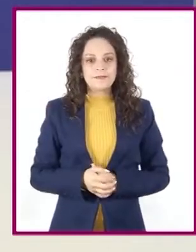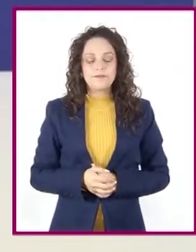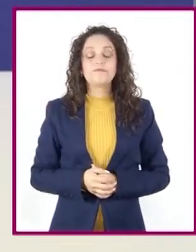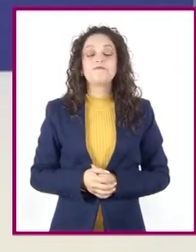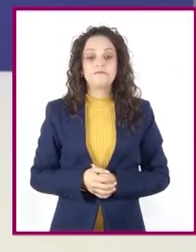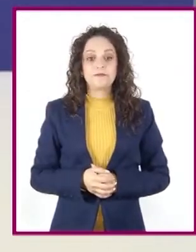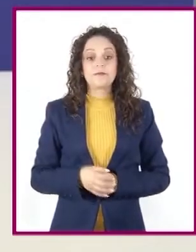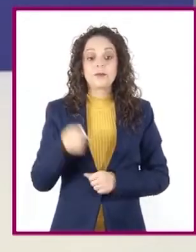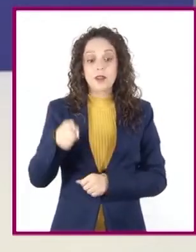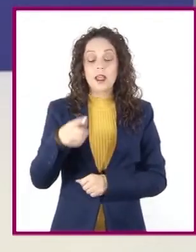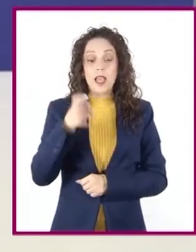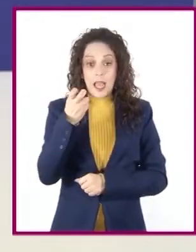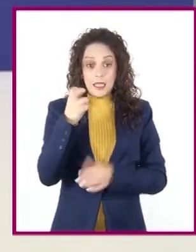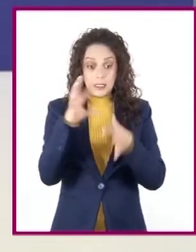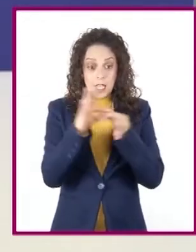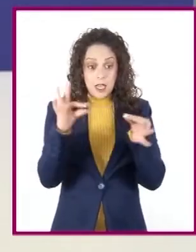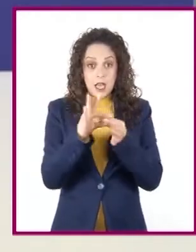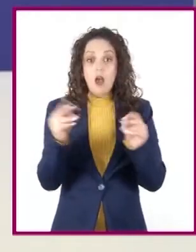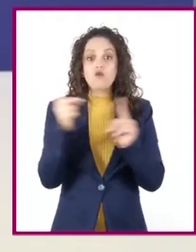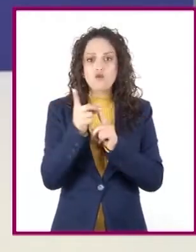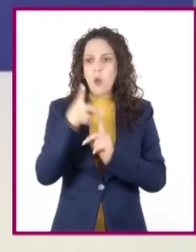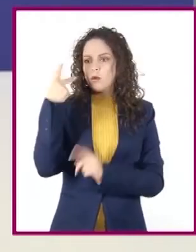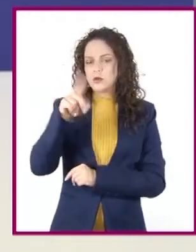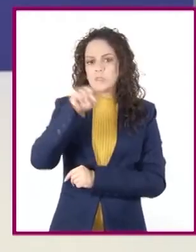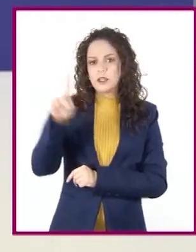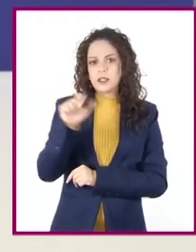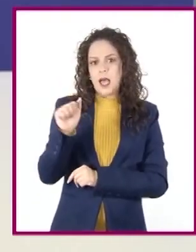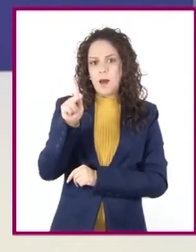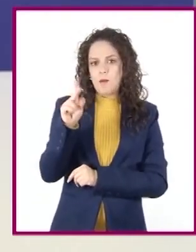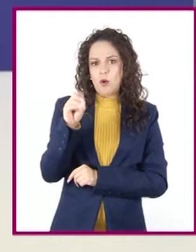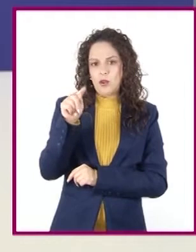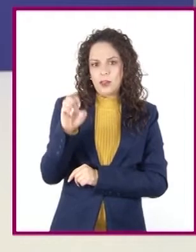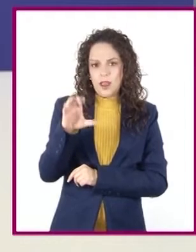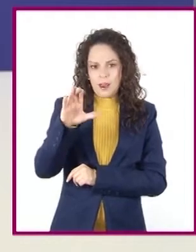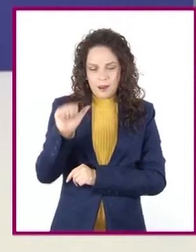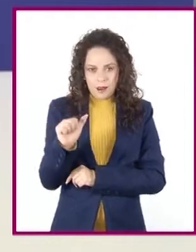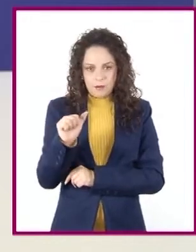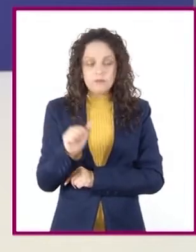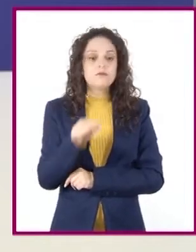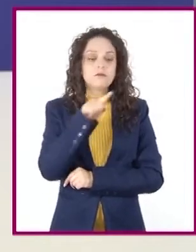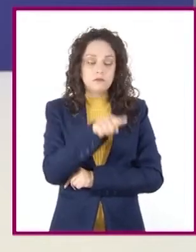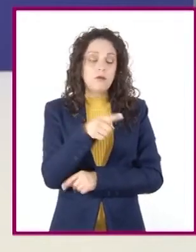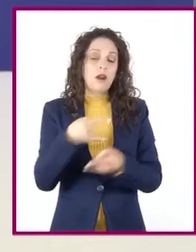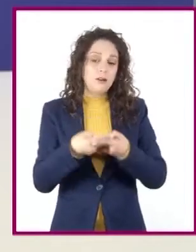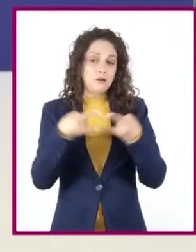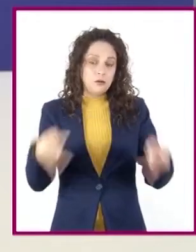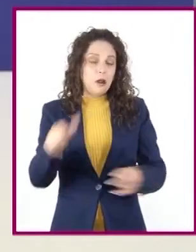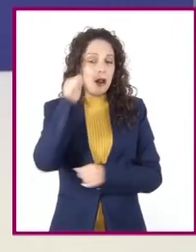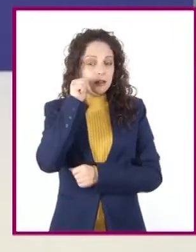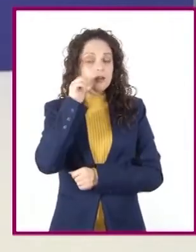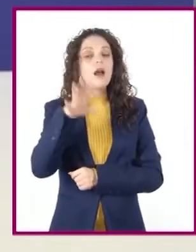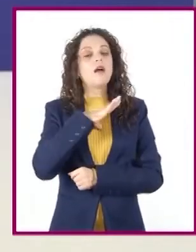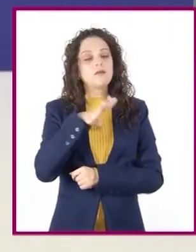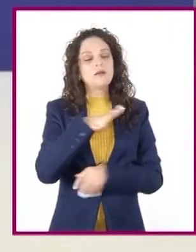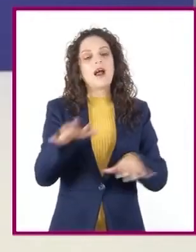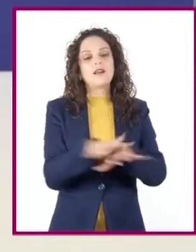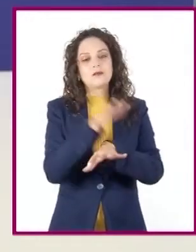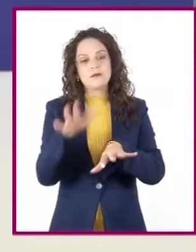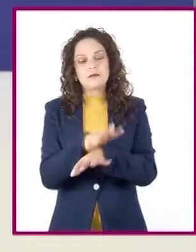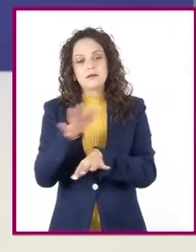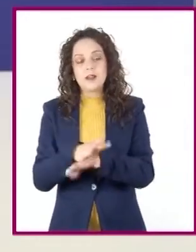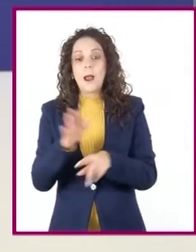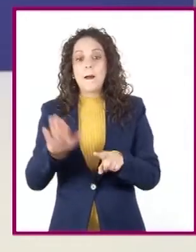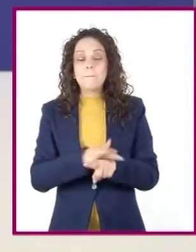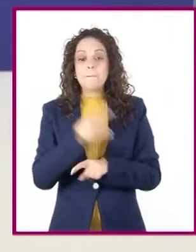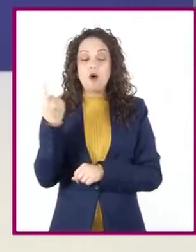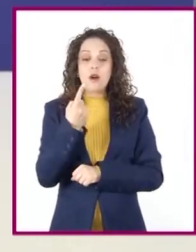origen zapoteca y como la mayoría de las leyendas presenta variaciones, ya que forma parte de la tradición oral